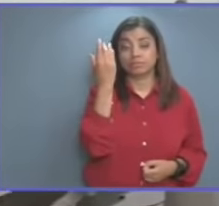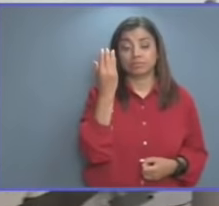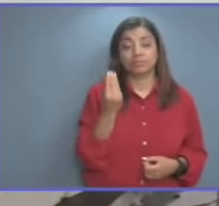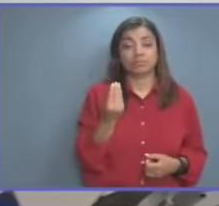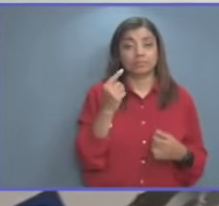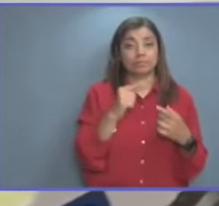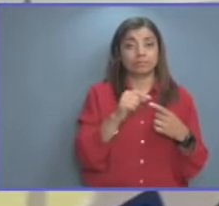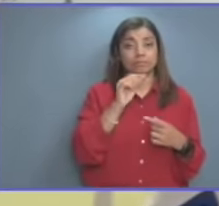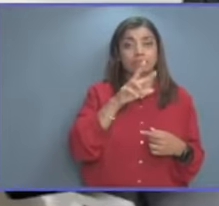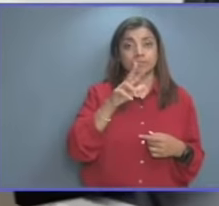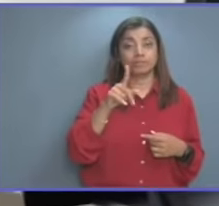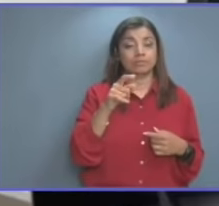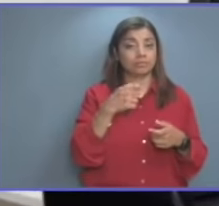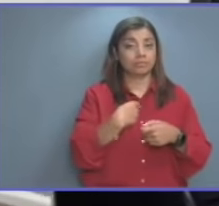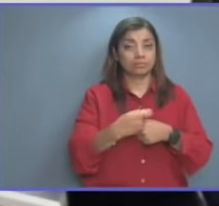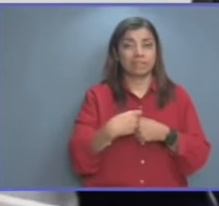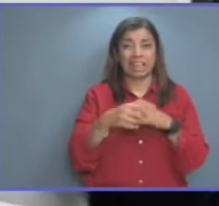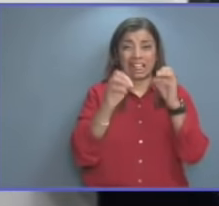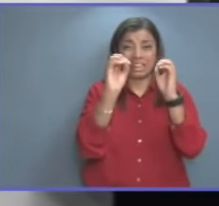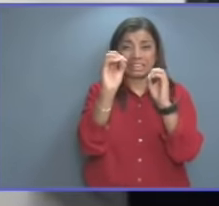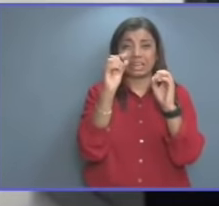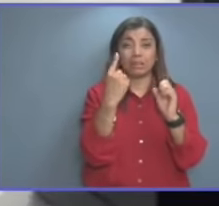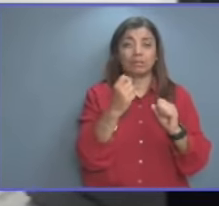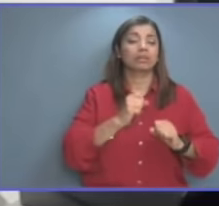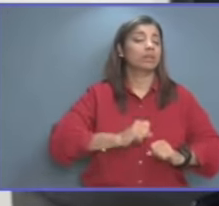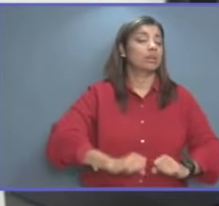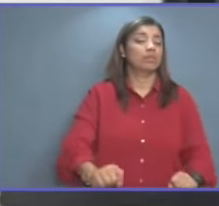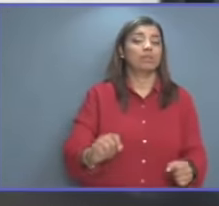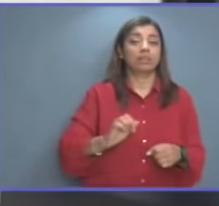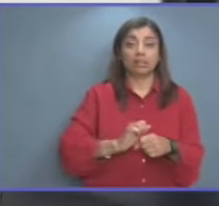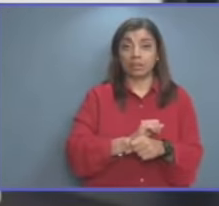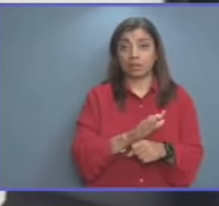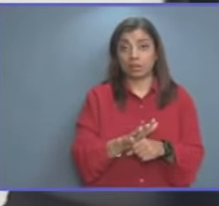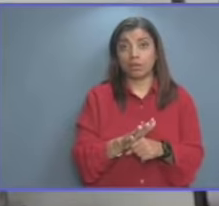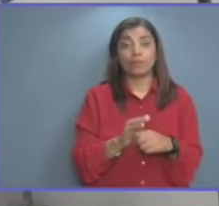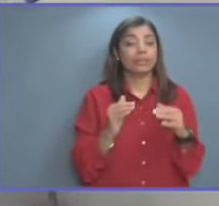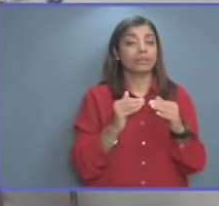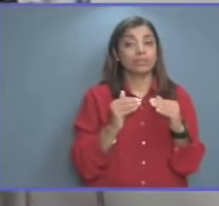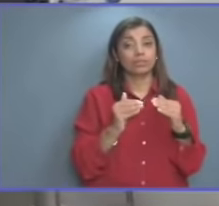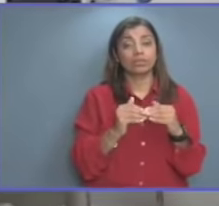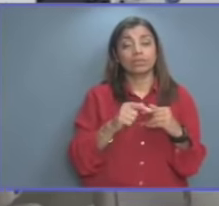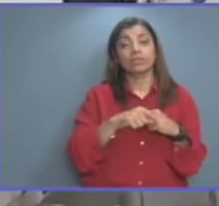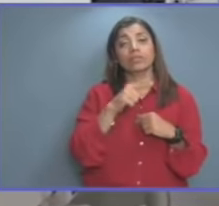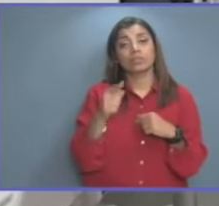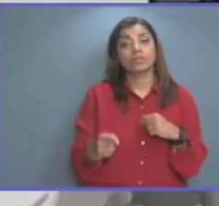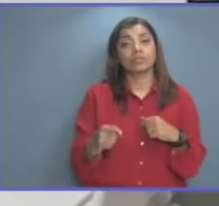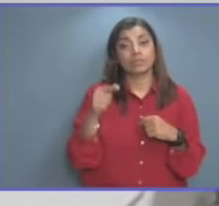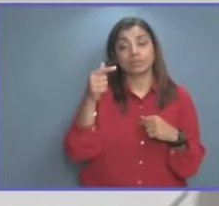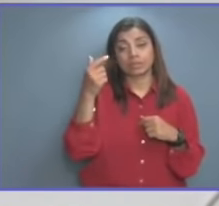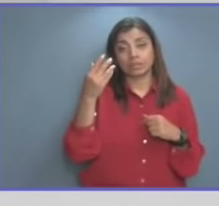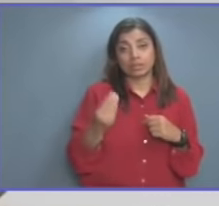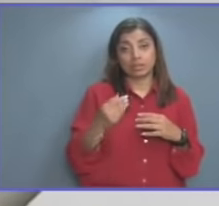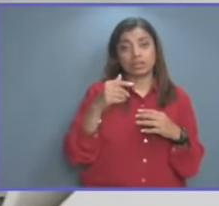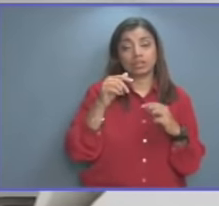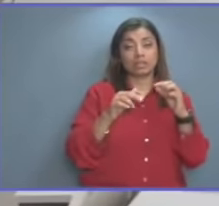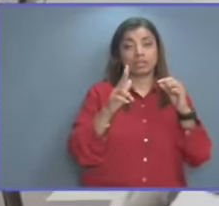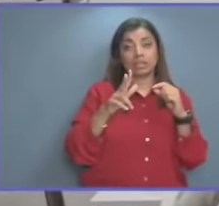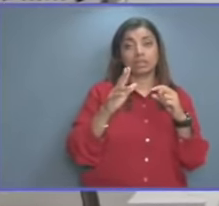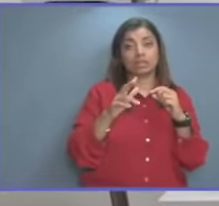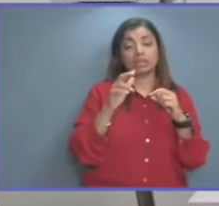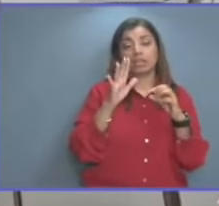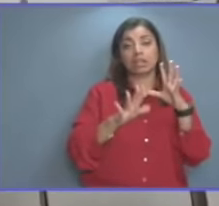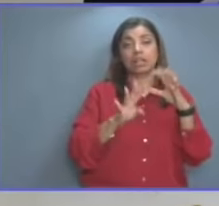2021 no se reportó ningún fallecido de commit 19 al igual que durante los días 3 14